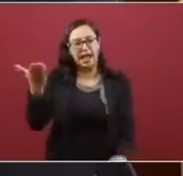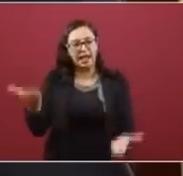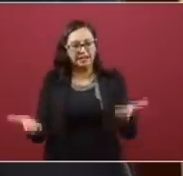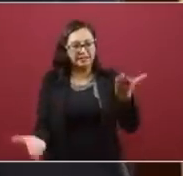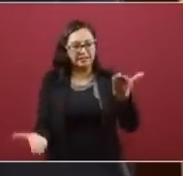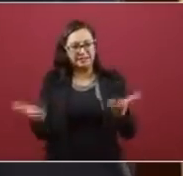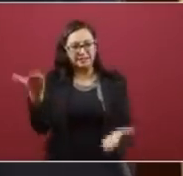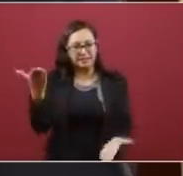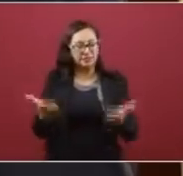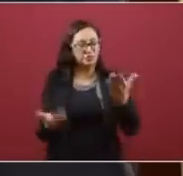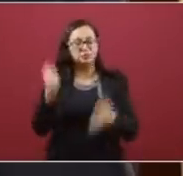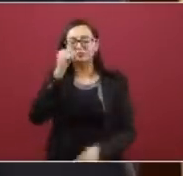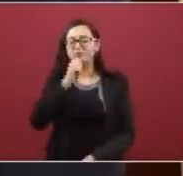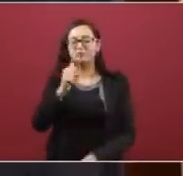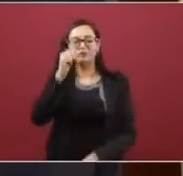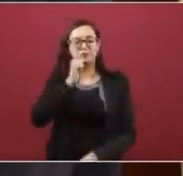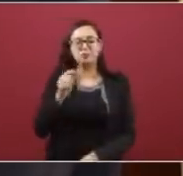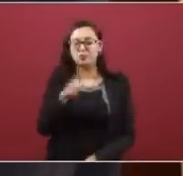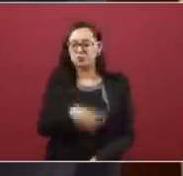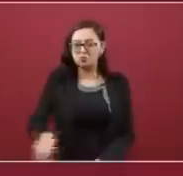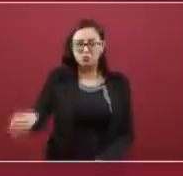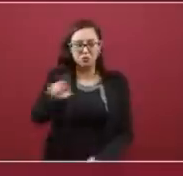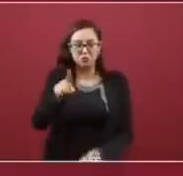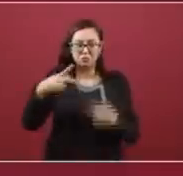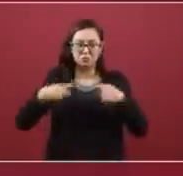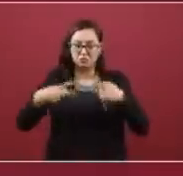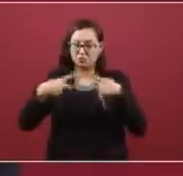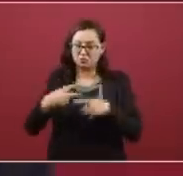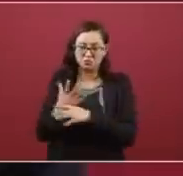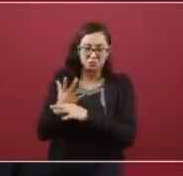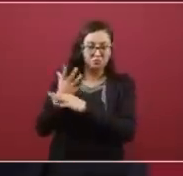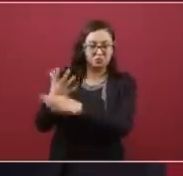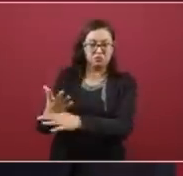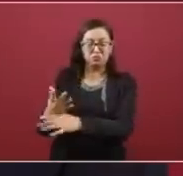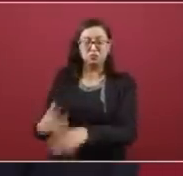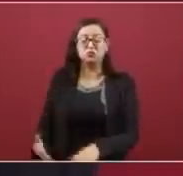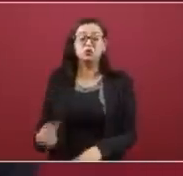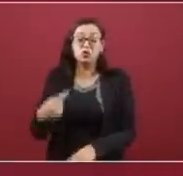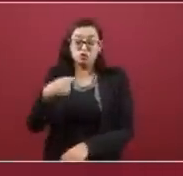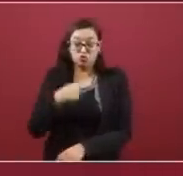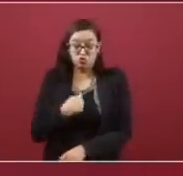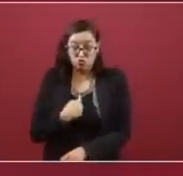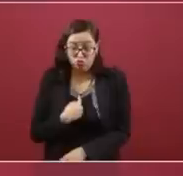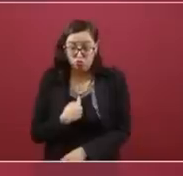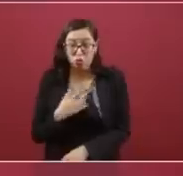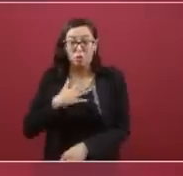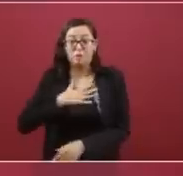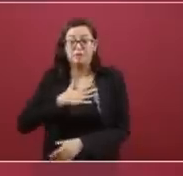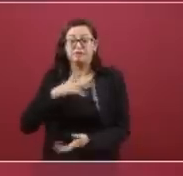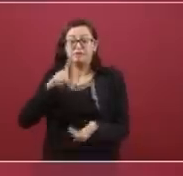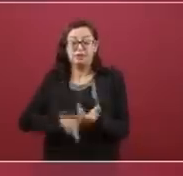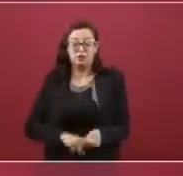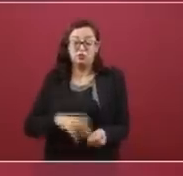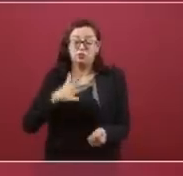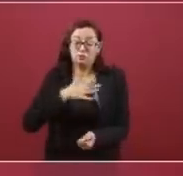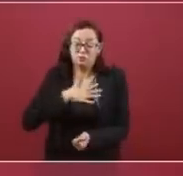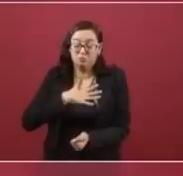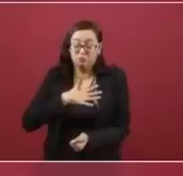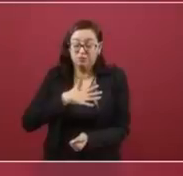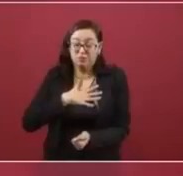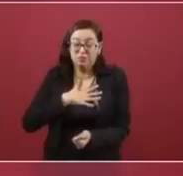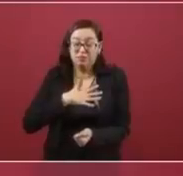lo que decida la gente. Yo sí en mi interior, como lo digo aquí eh